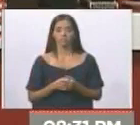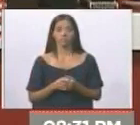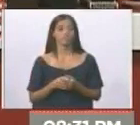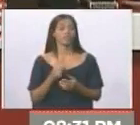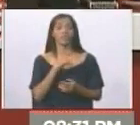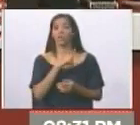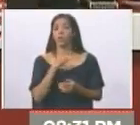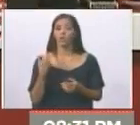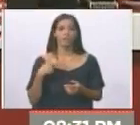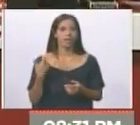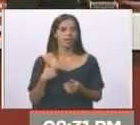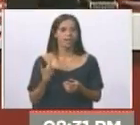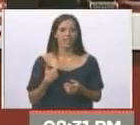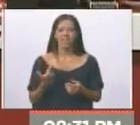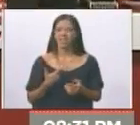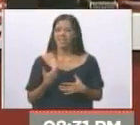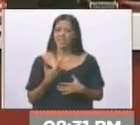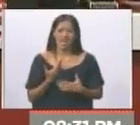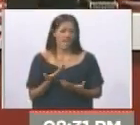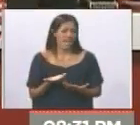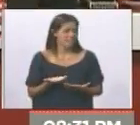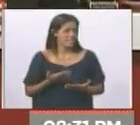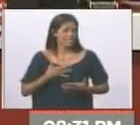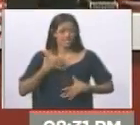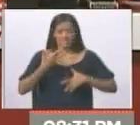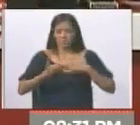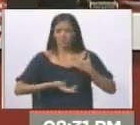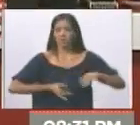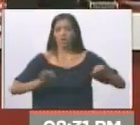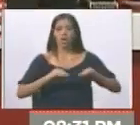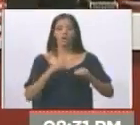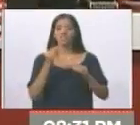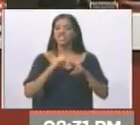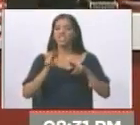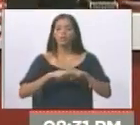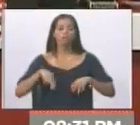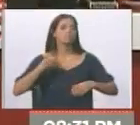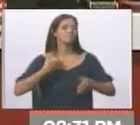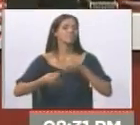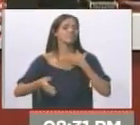tenían contemplación con nadie, menor de edad, igualito para ellos,